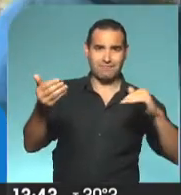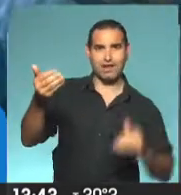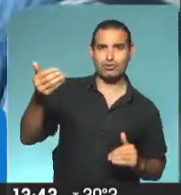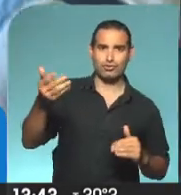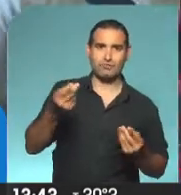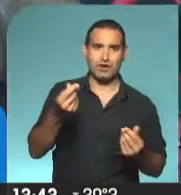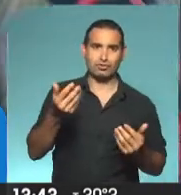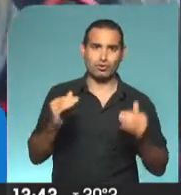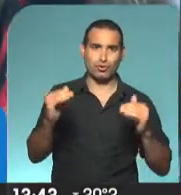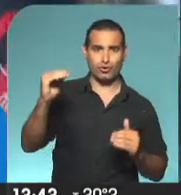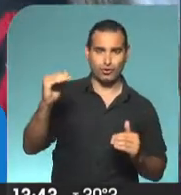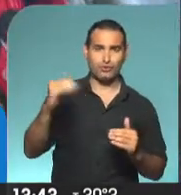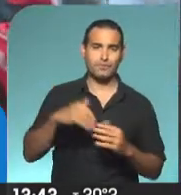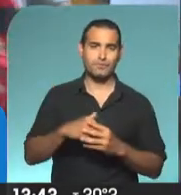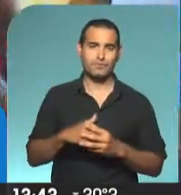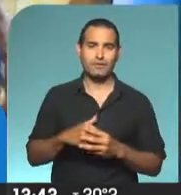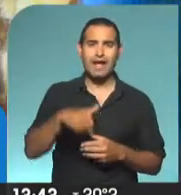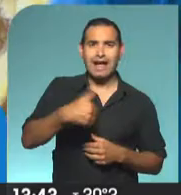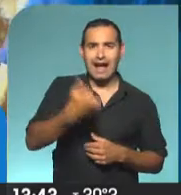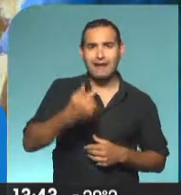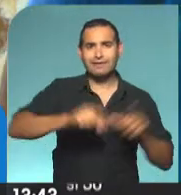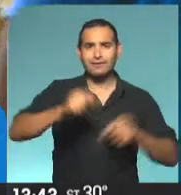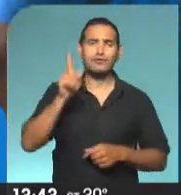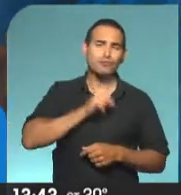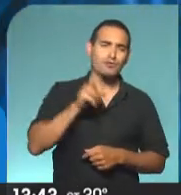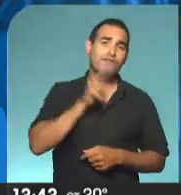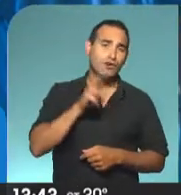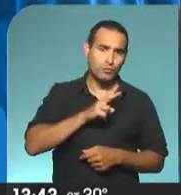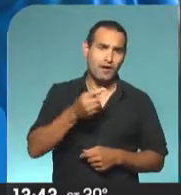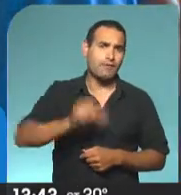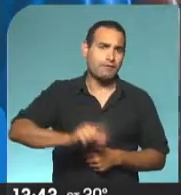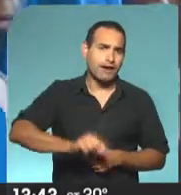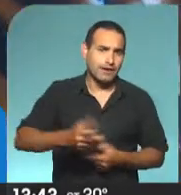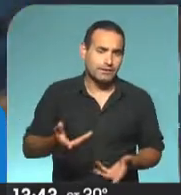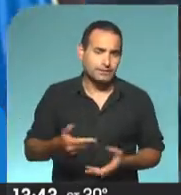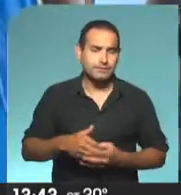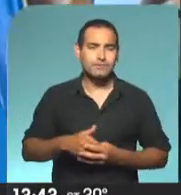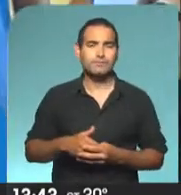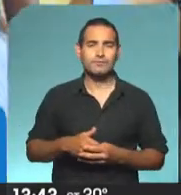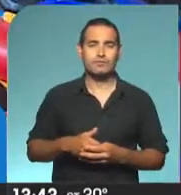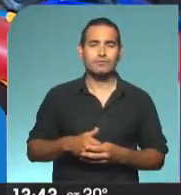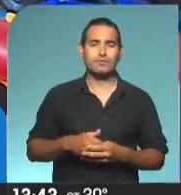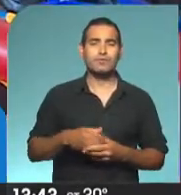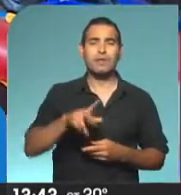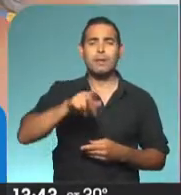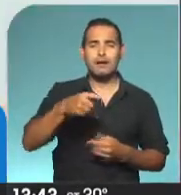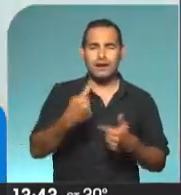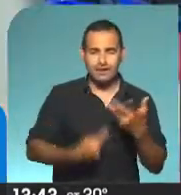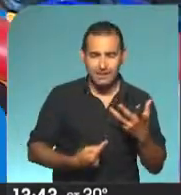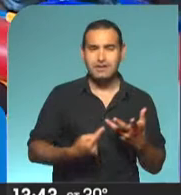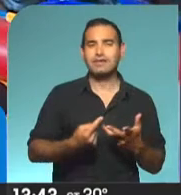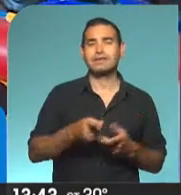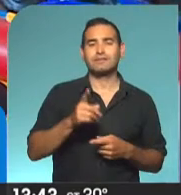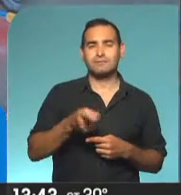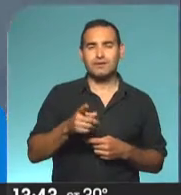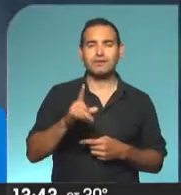Aires. Puntualmente hay muchas ofertas de fruta y verdura, la fruta y verdura está barata. Muchas ofertas de panadería, muchas ofertas en la parte